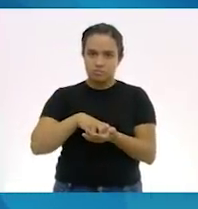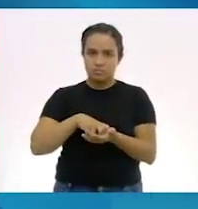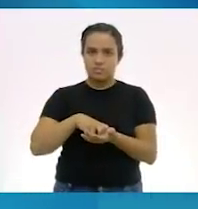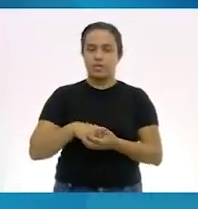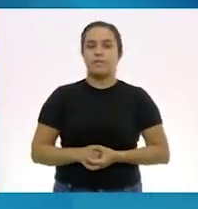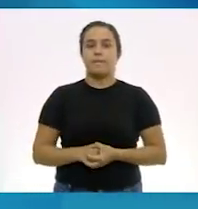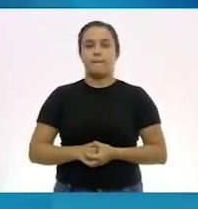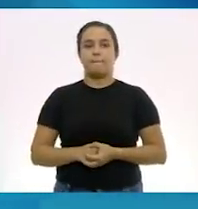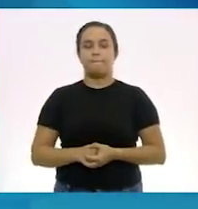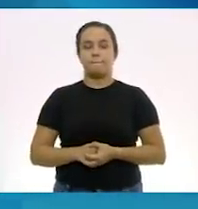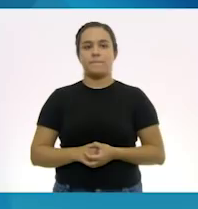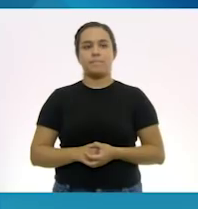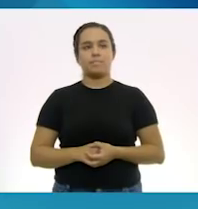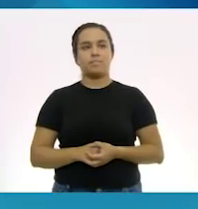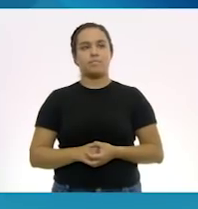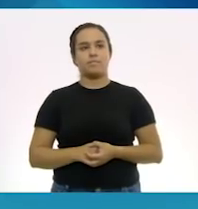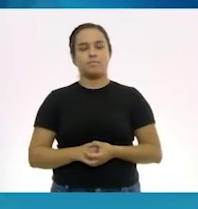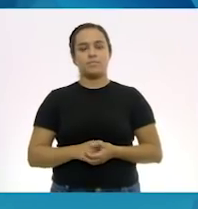primero es nivel alto.